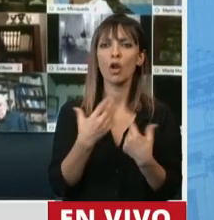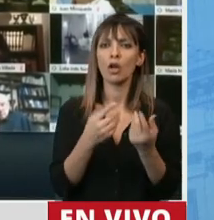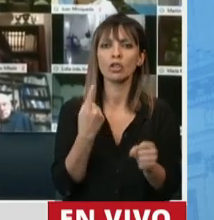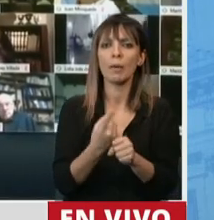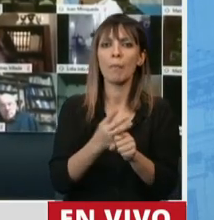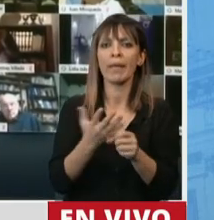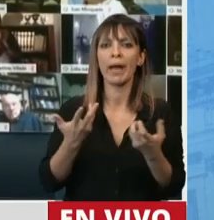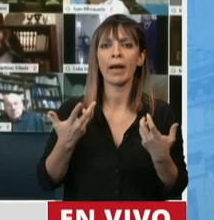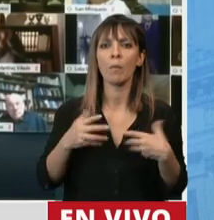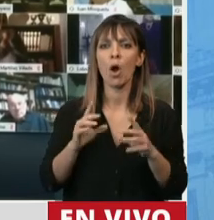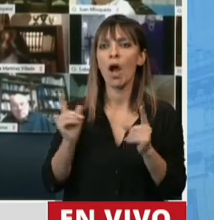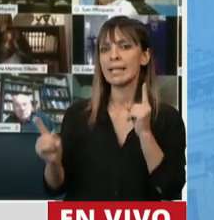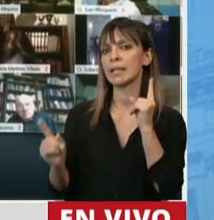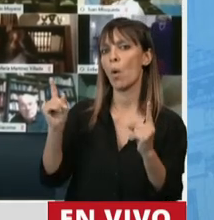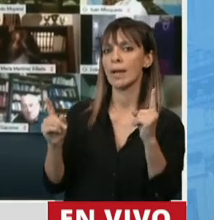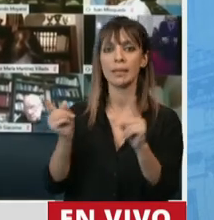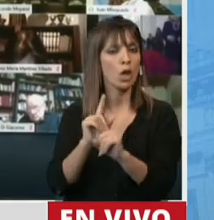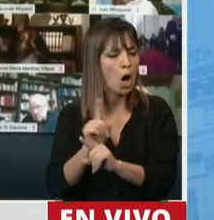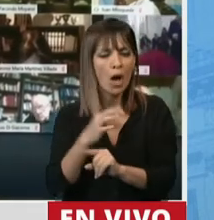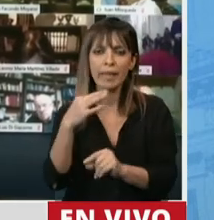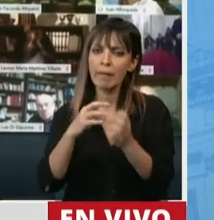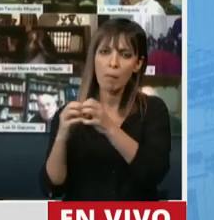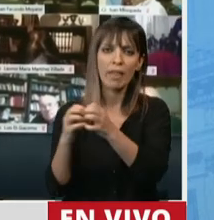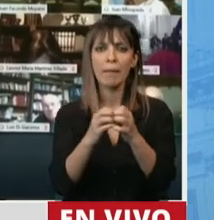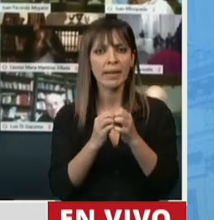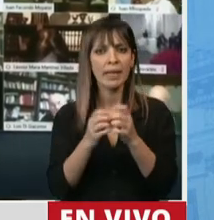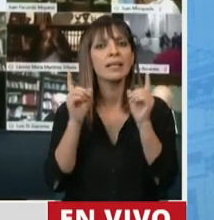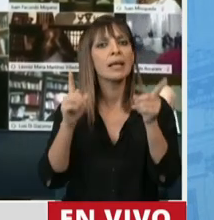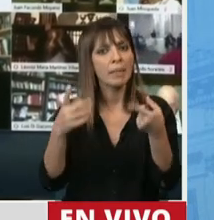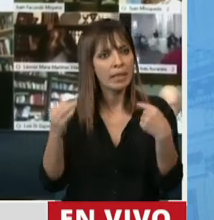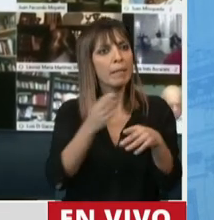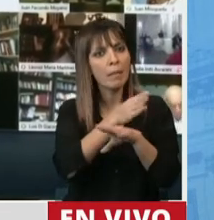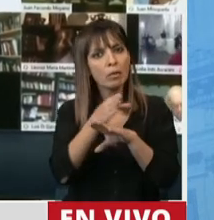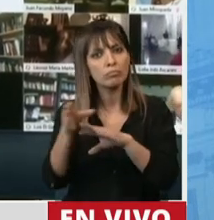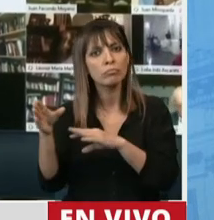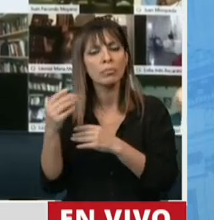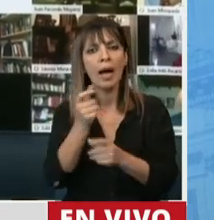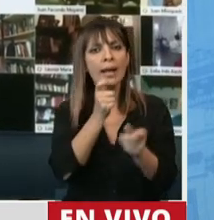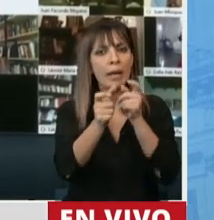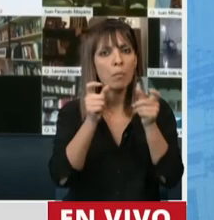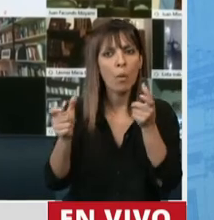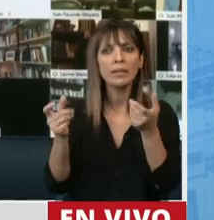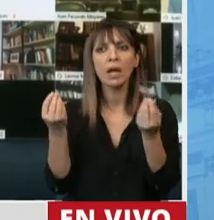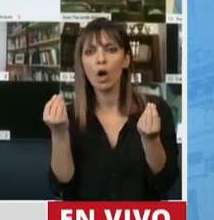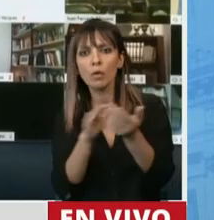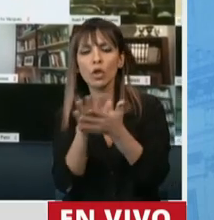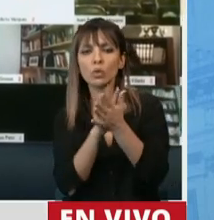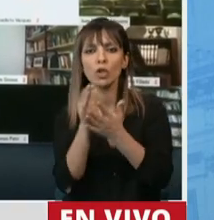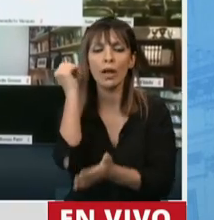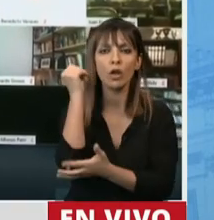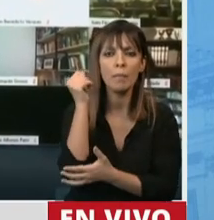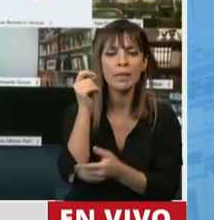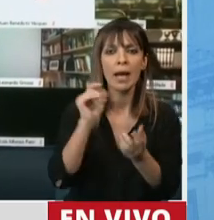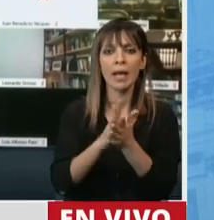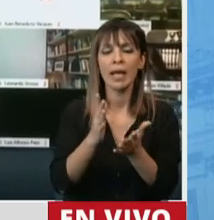estado de excepción. Tenemos que dar ese debate, como también tenemos que estar presentes en las respuestas económicas y en los desafíos que plantea la